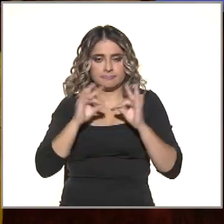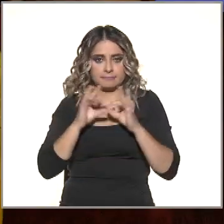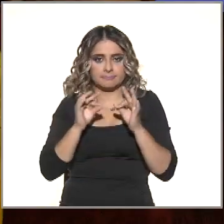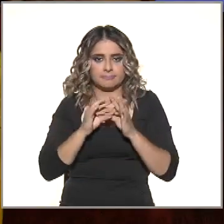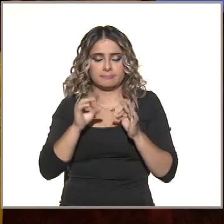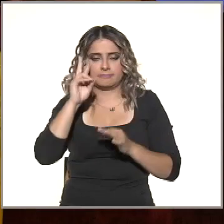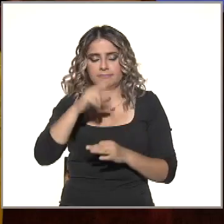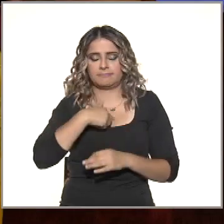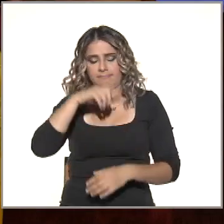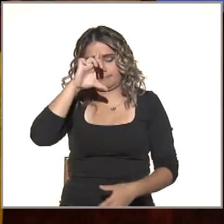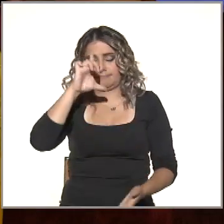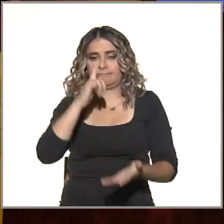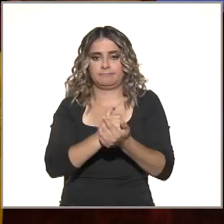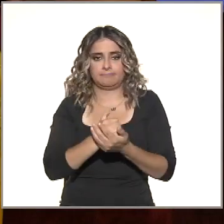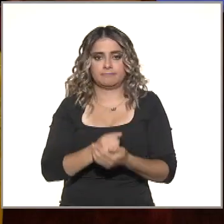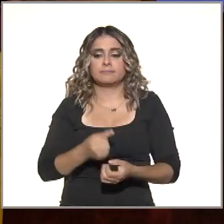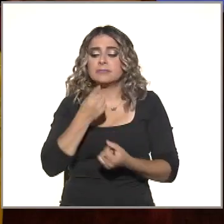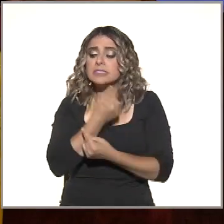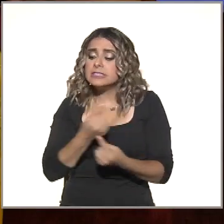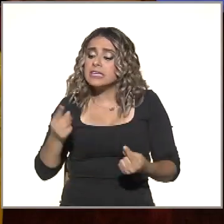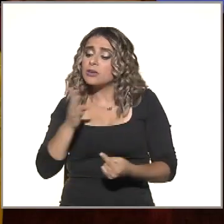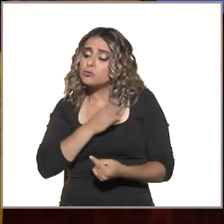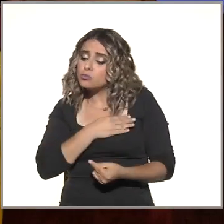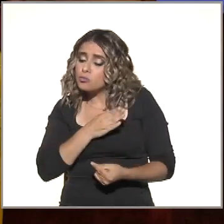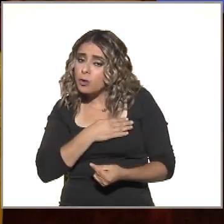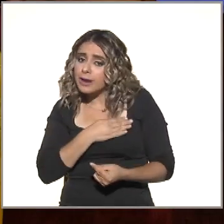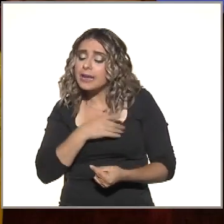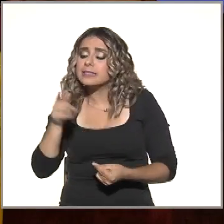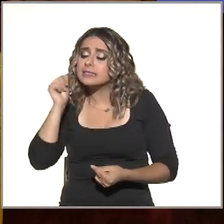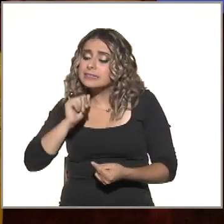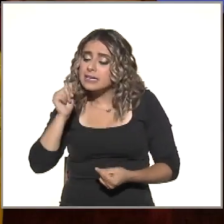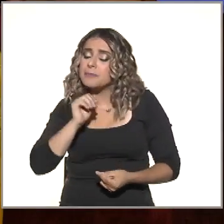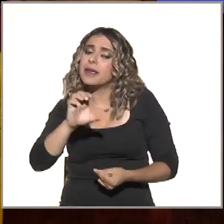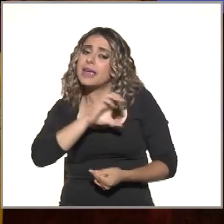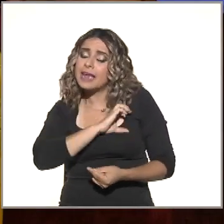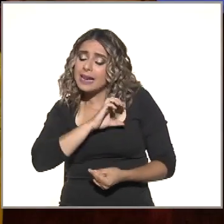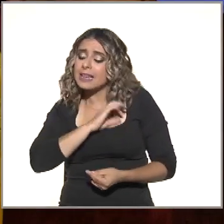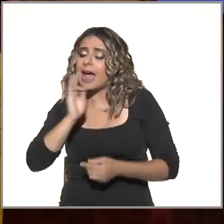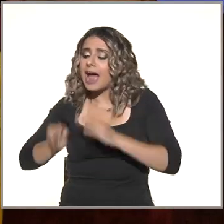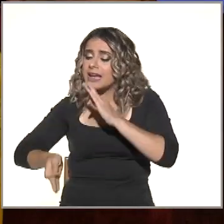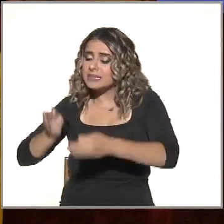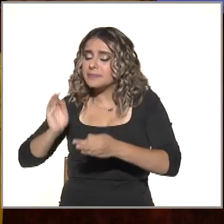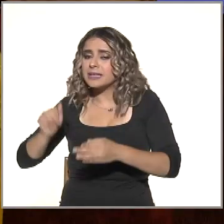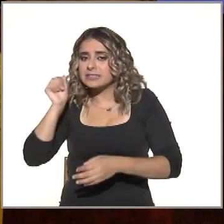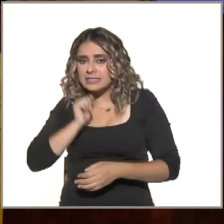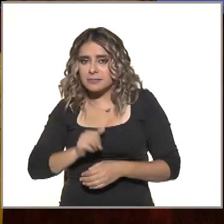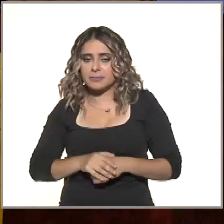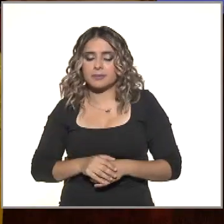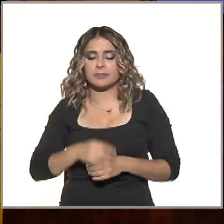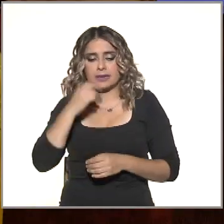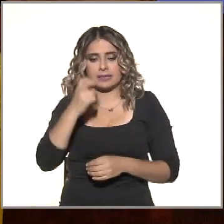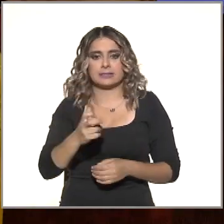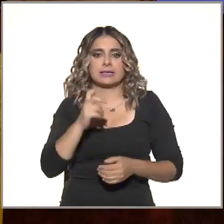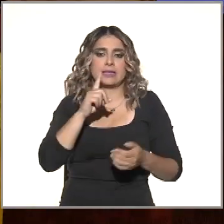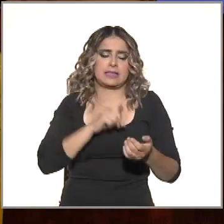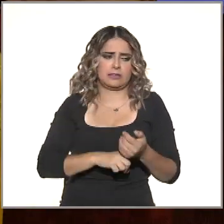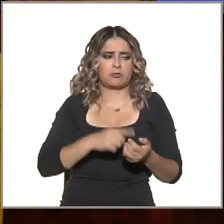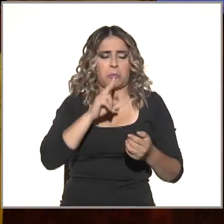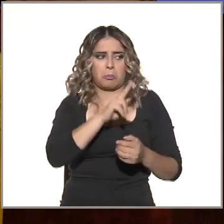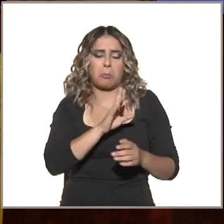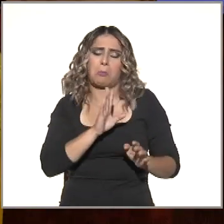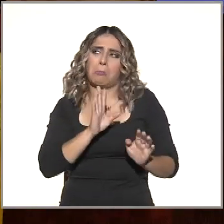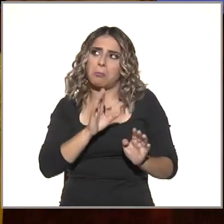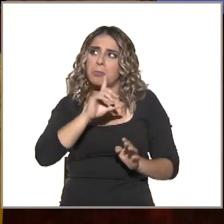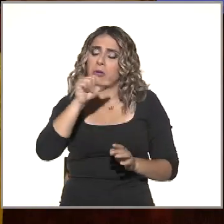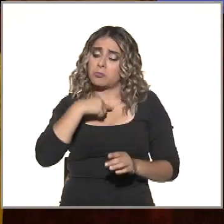me dejó marcada. Las niñas buenas son siempre queridas y aceptadas. En apariencia no es agresiva, pero me marcó